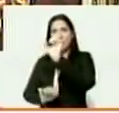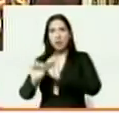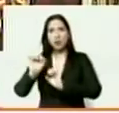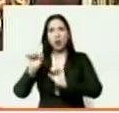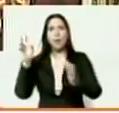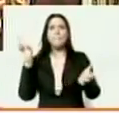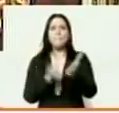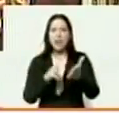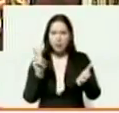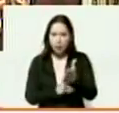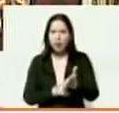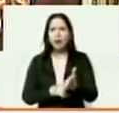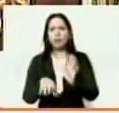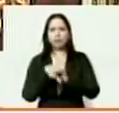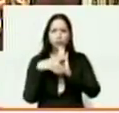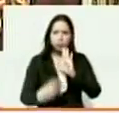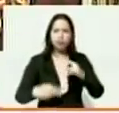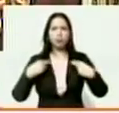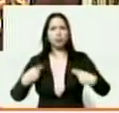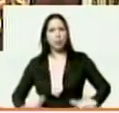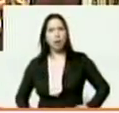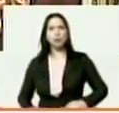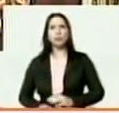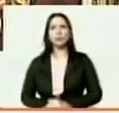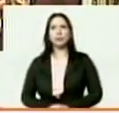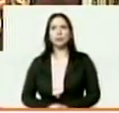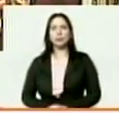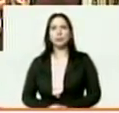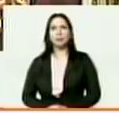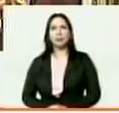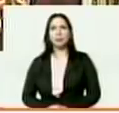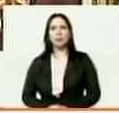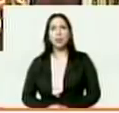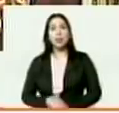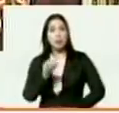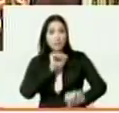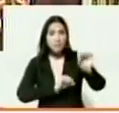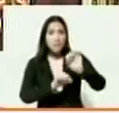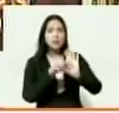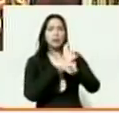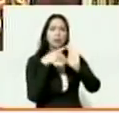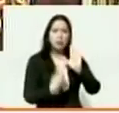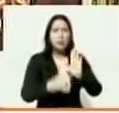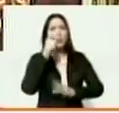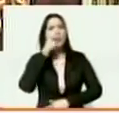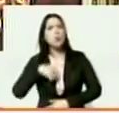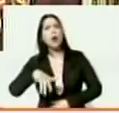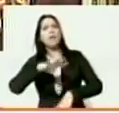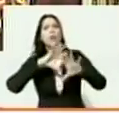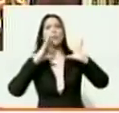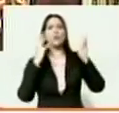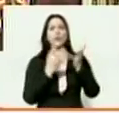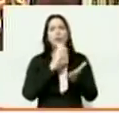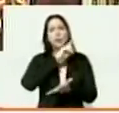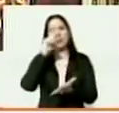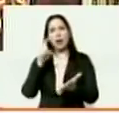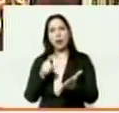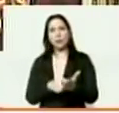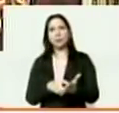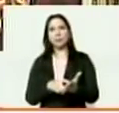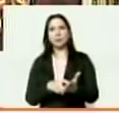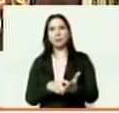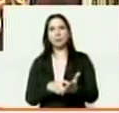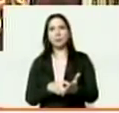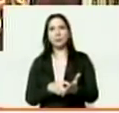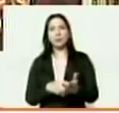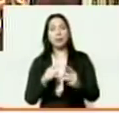verdaderas defensoras de los derechos humanos, defensoras de los derechos de los pueblos del mundo entero,